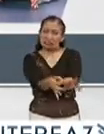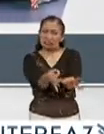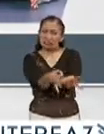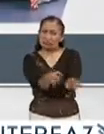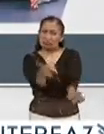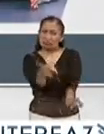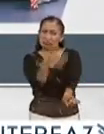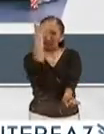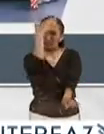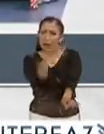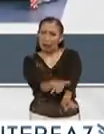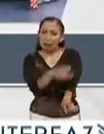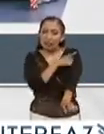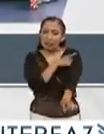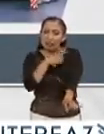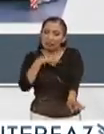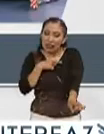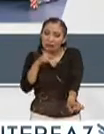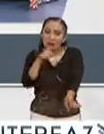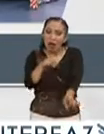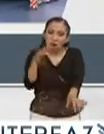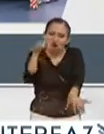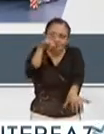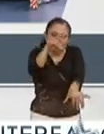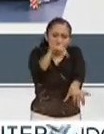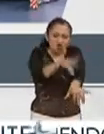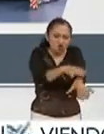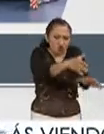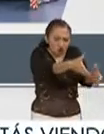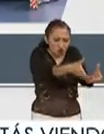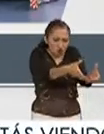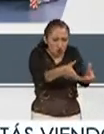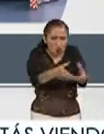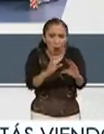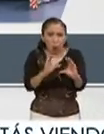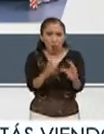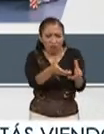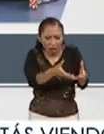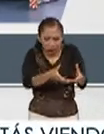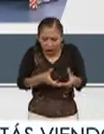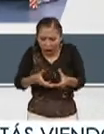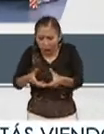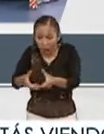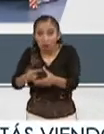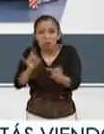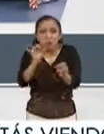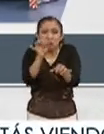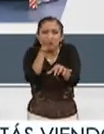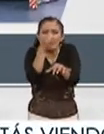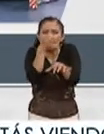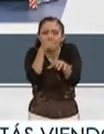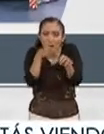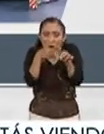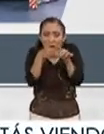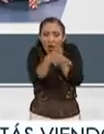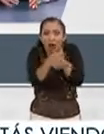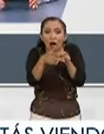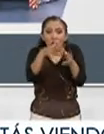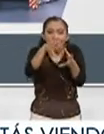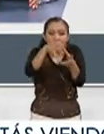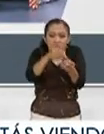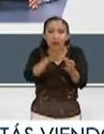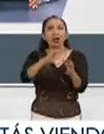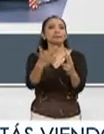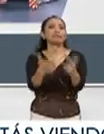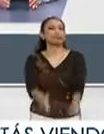también especializados, deben de tocar los órganos con cierto cuidado, porque un centímetro, un poquito más de presión,